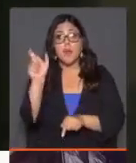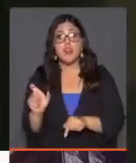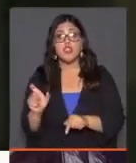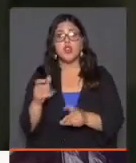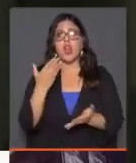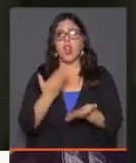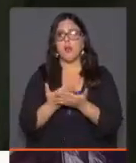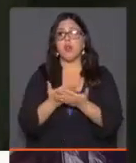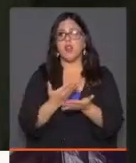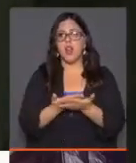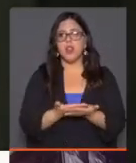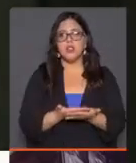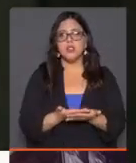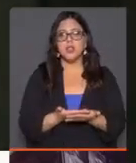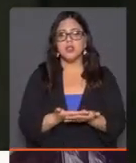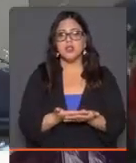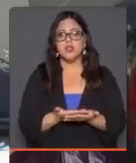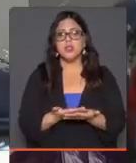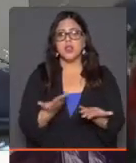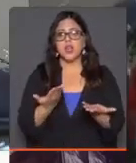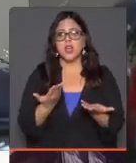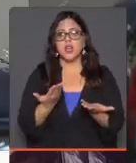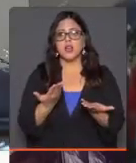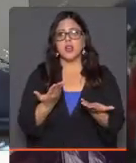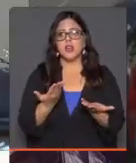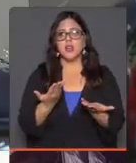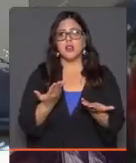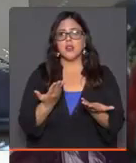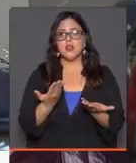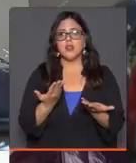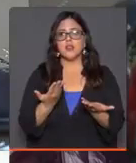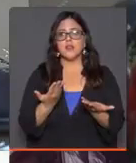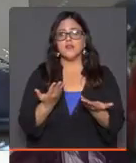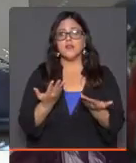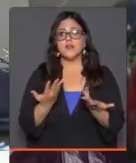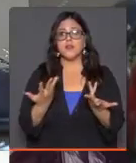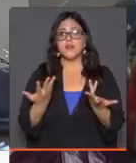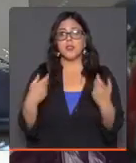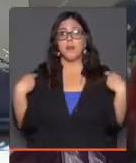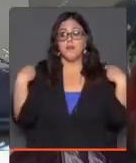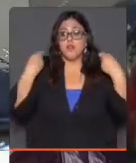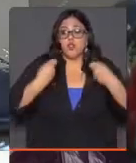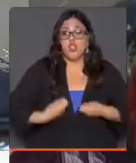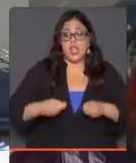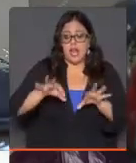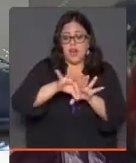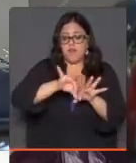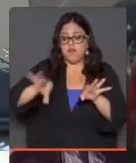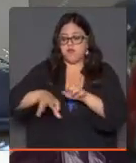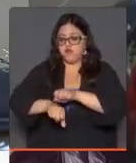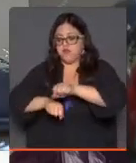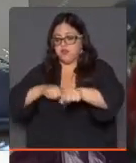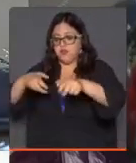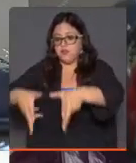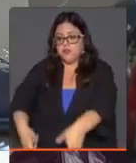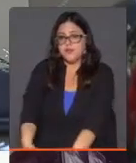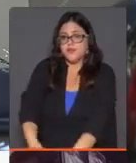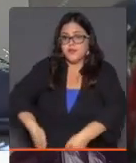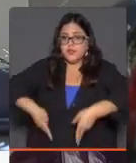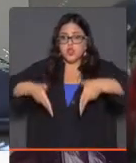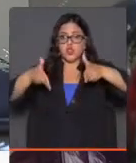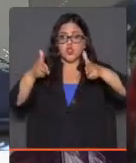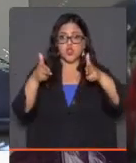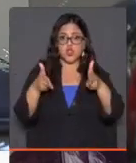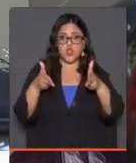aprovecha para extraer desde el interior de la mochila que portaba 2 armas de fuego. Y